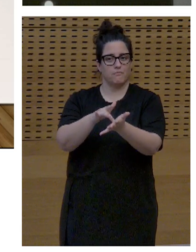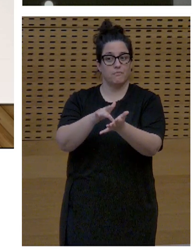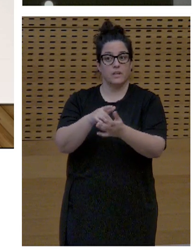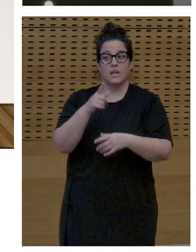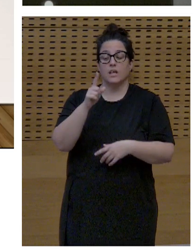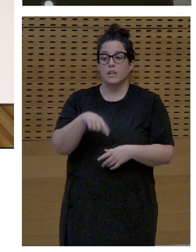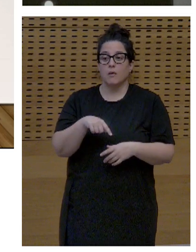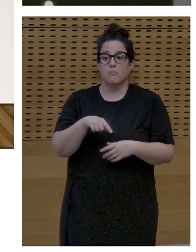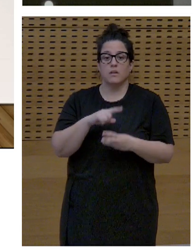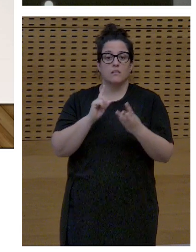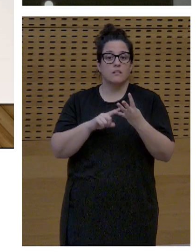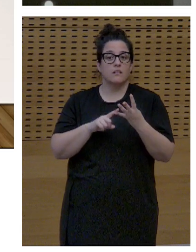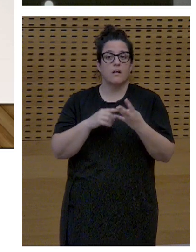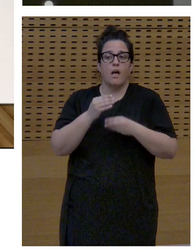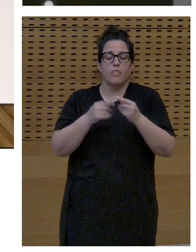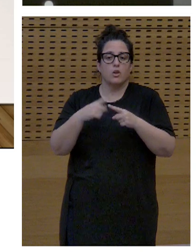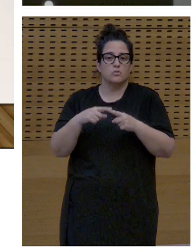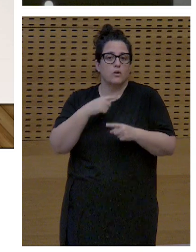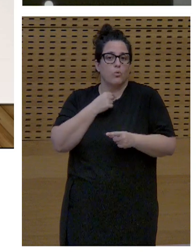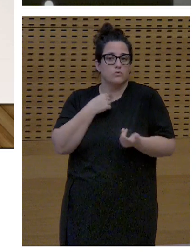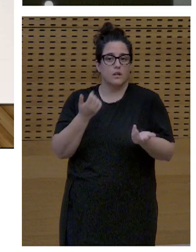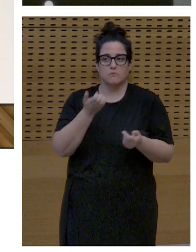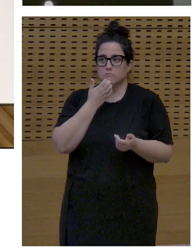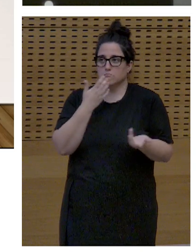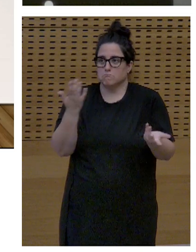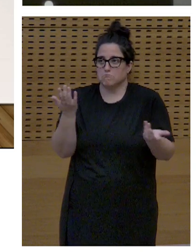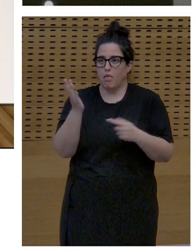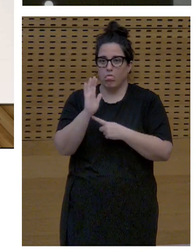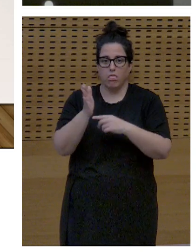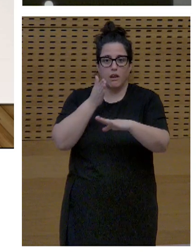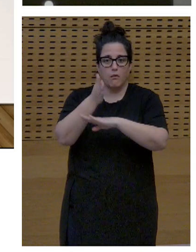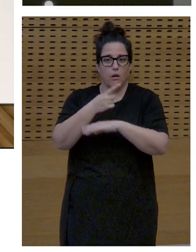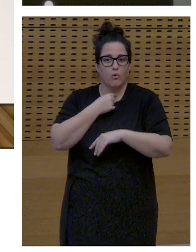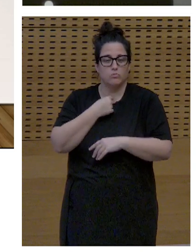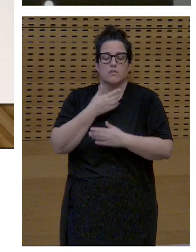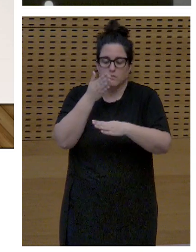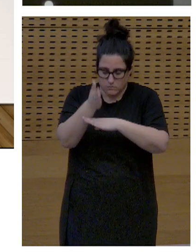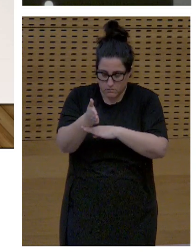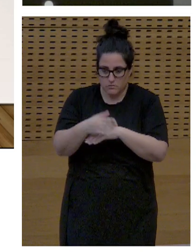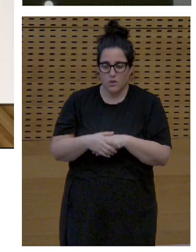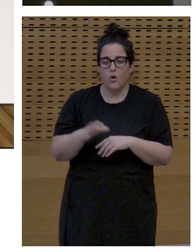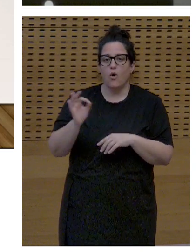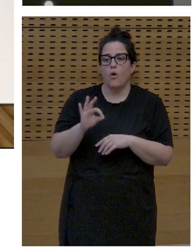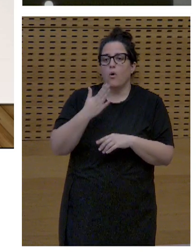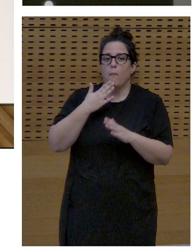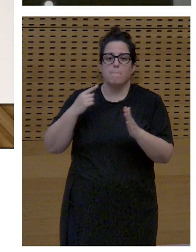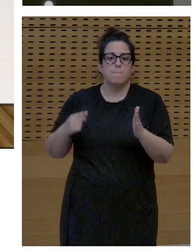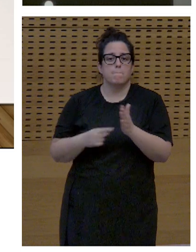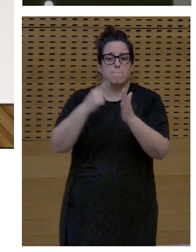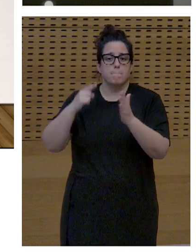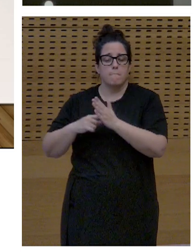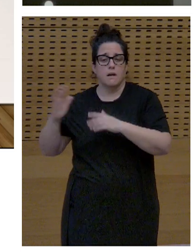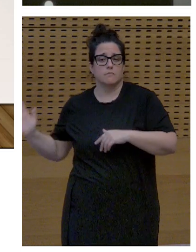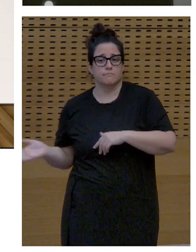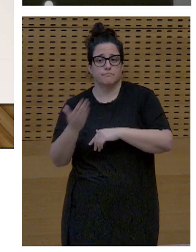cosas que nos gustan. Pues si me gusta ir al cine, pues voy a ir al cine. Y si me gusta ir a los partidos de pelota, voy a ir a los partidos de pelota.